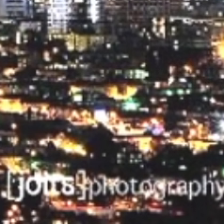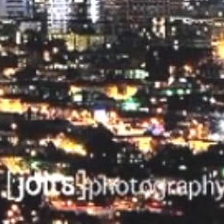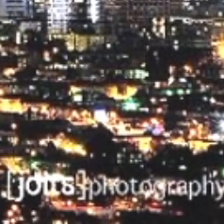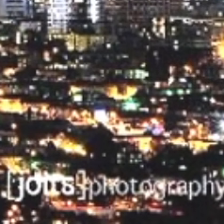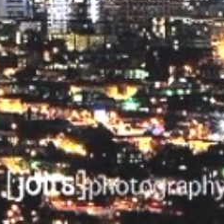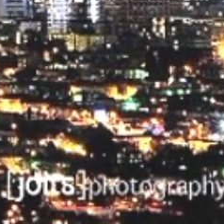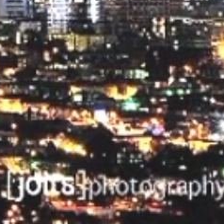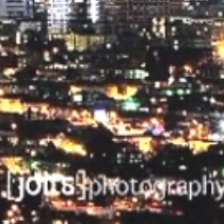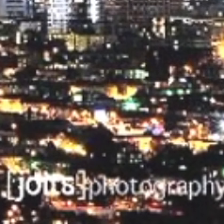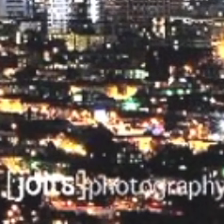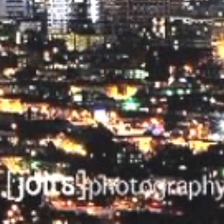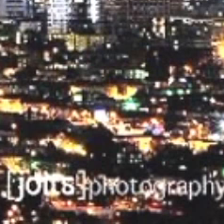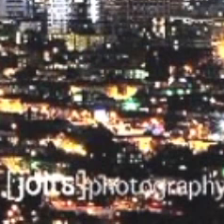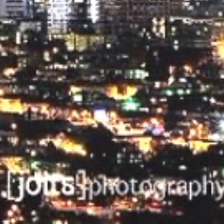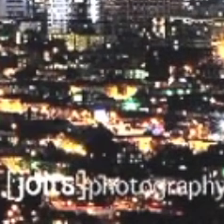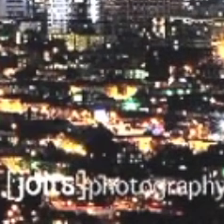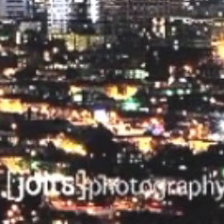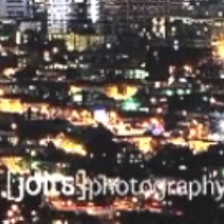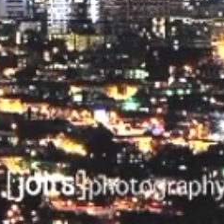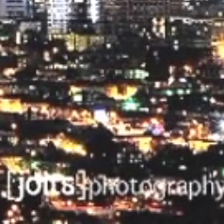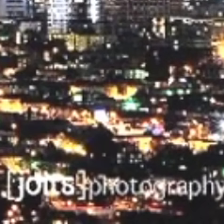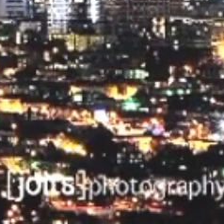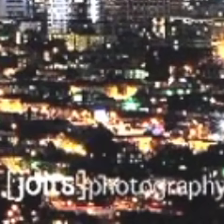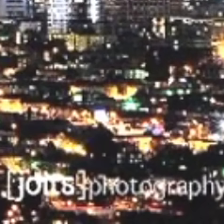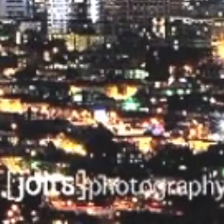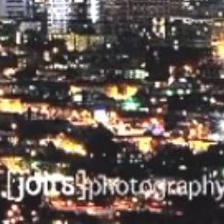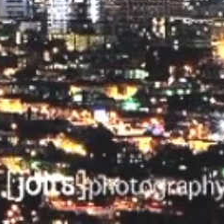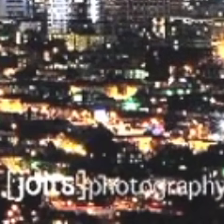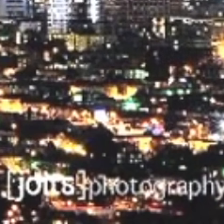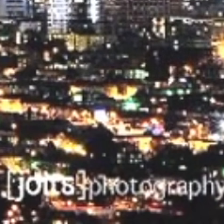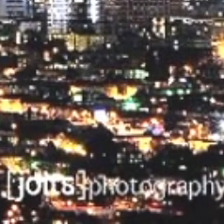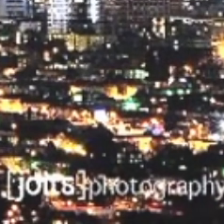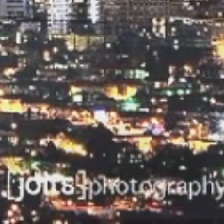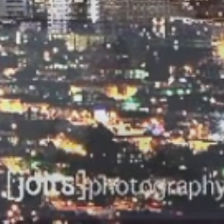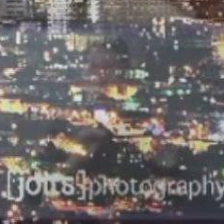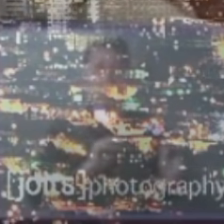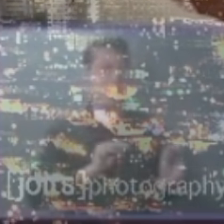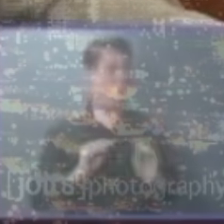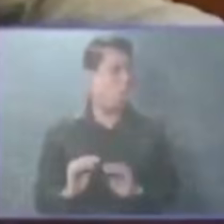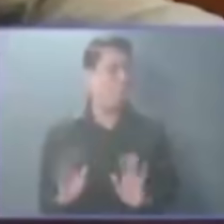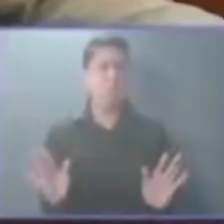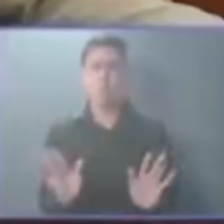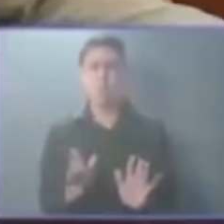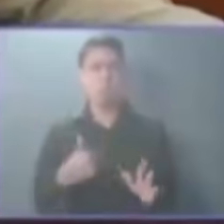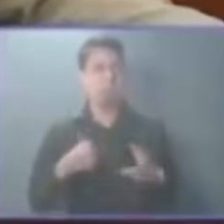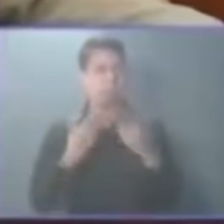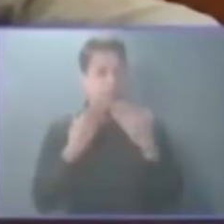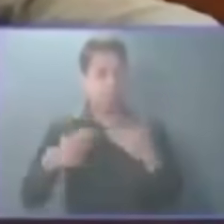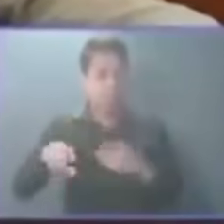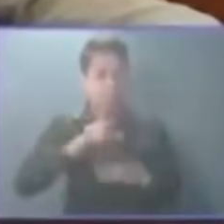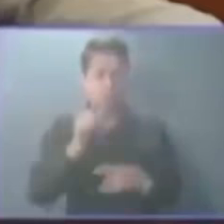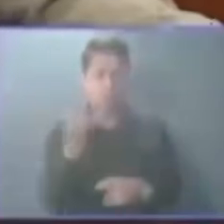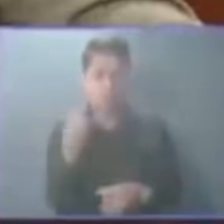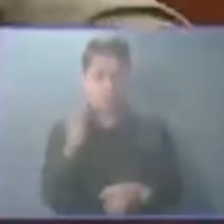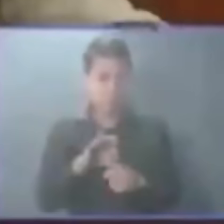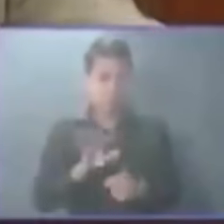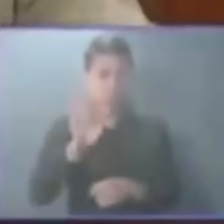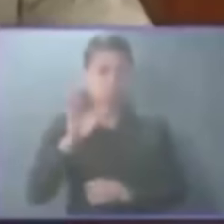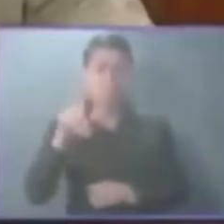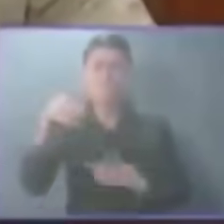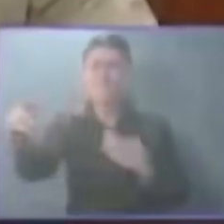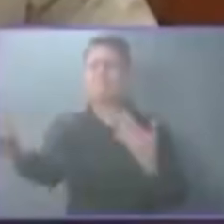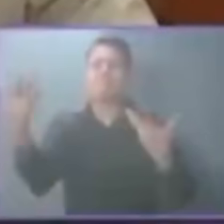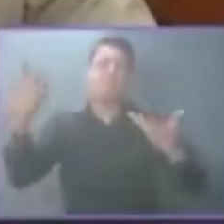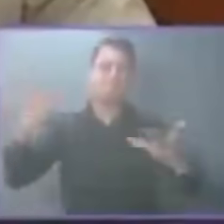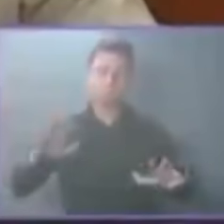para la Liberación Nacional. Esa es la pura verdad, esa es la pura verdad, aunque les duela. Miren, les quiero decir a los que votaron, ya se van a